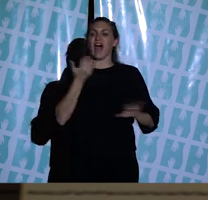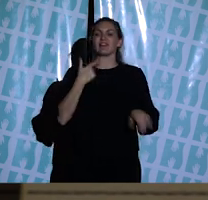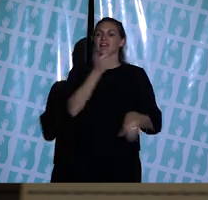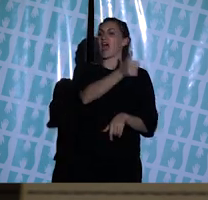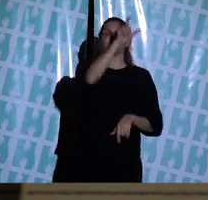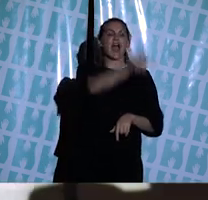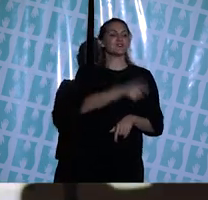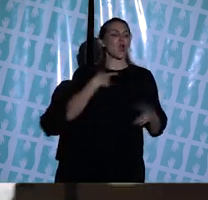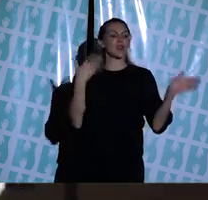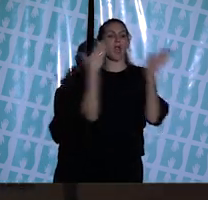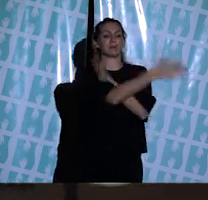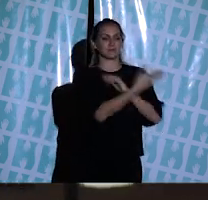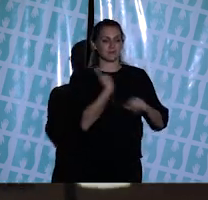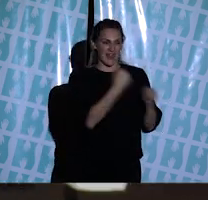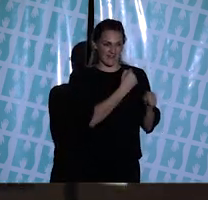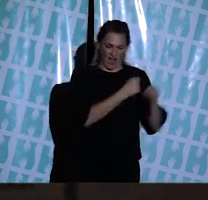imagínense